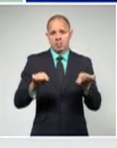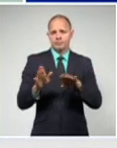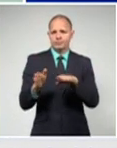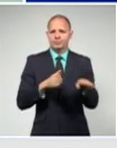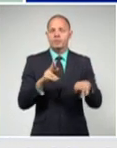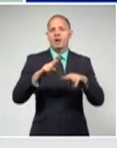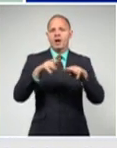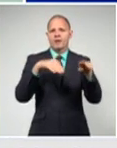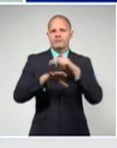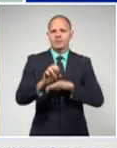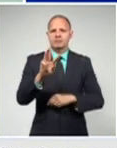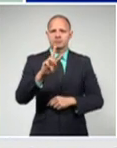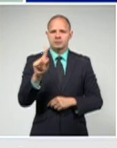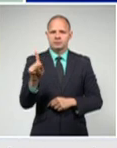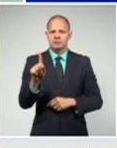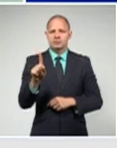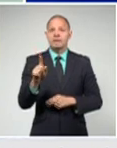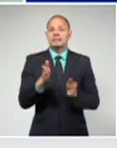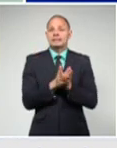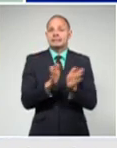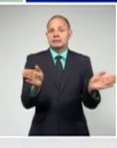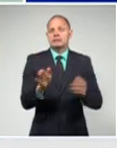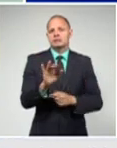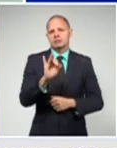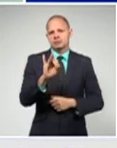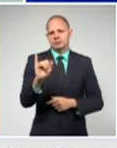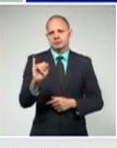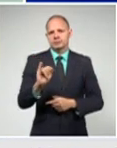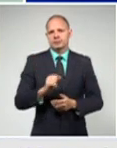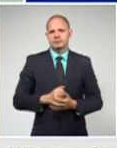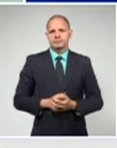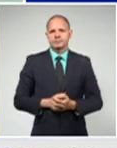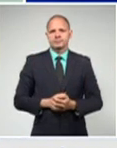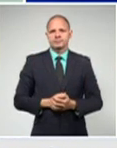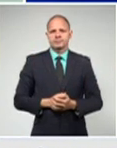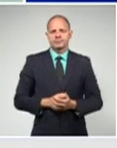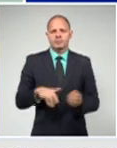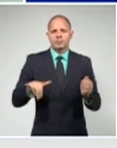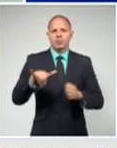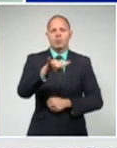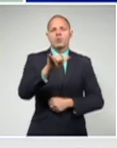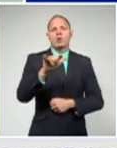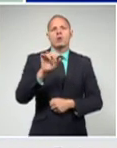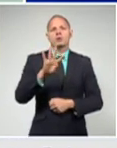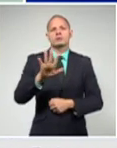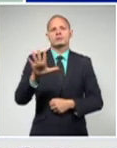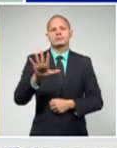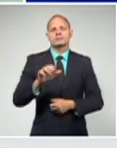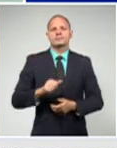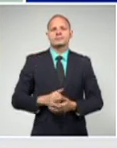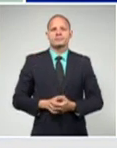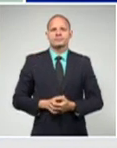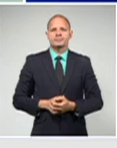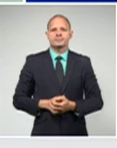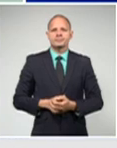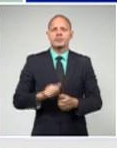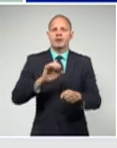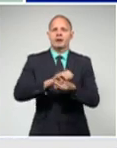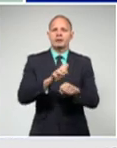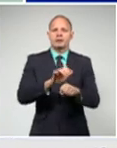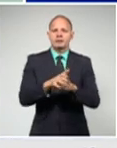del Padrón con 76, Boyeros 45, Arroyo